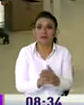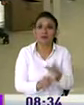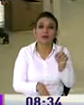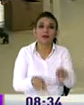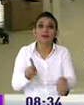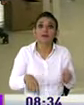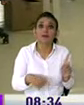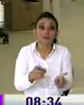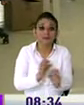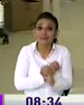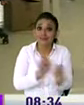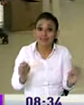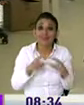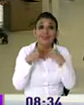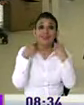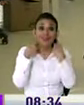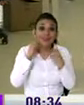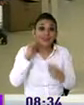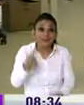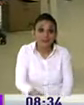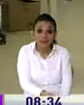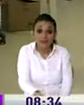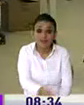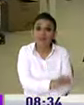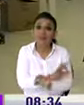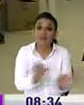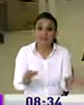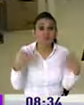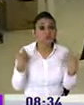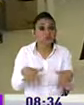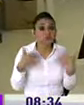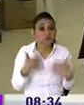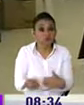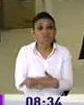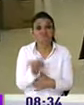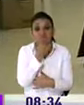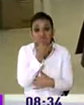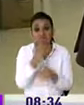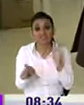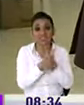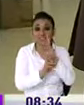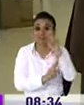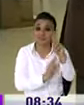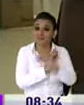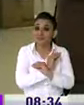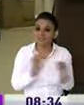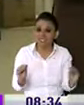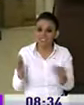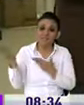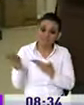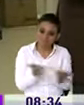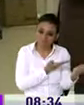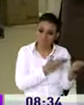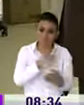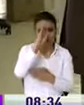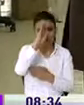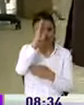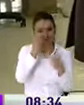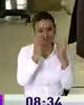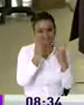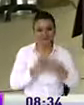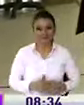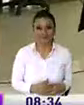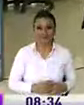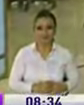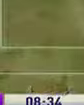llevan ni siquiera la cadena del perrito, así que están contraviniendo las ordenanzas municipales. Así que adelante, mi Switcher, veamos qué descubrió.